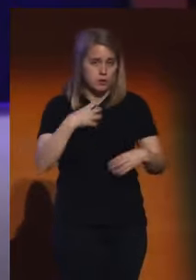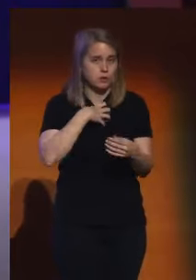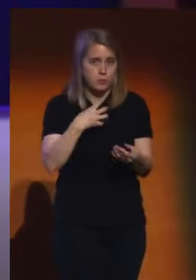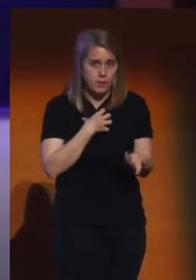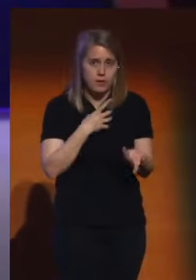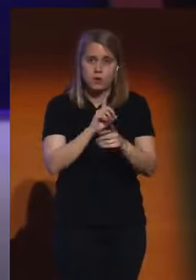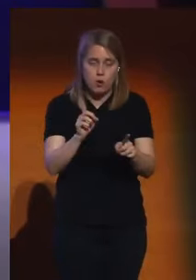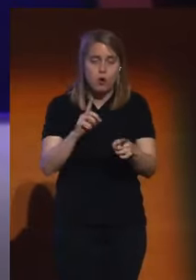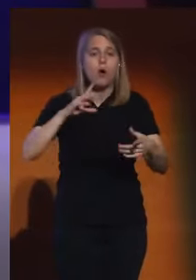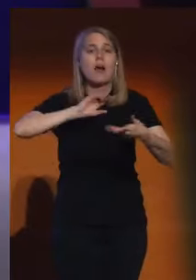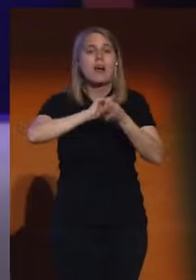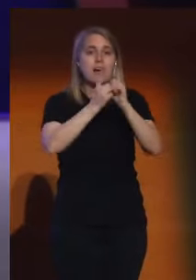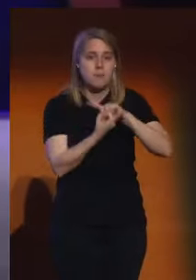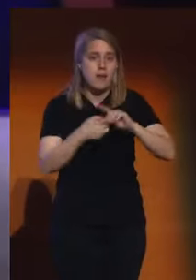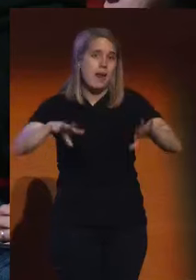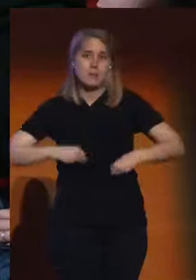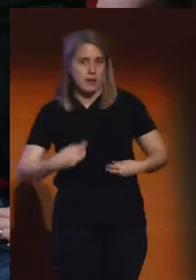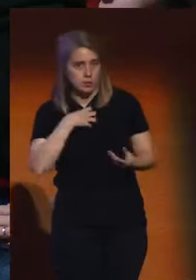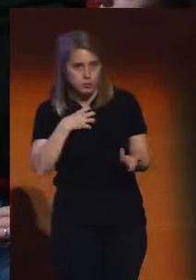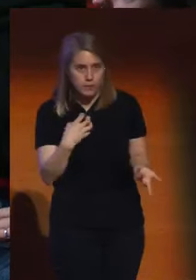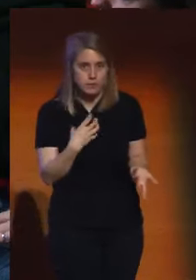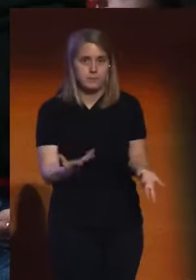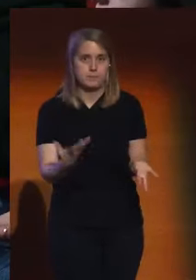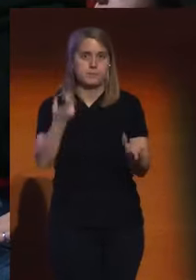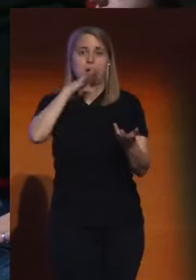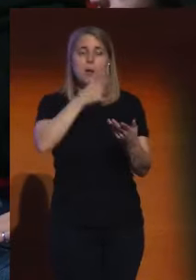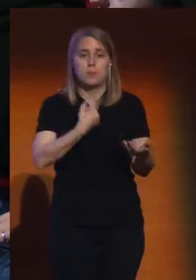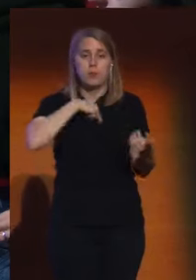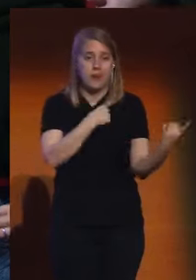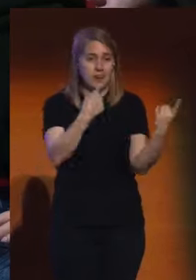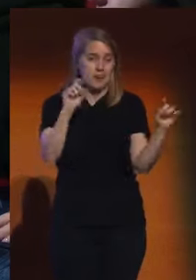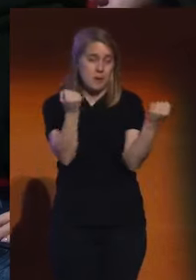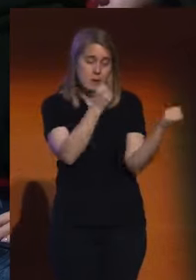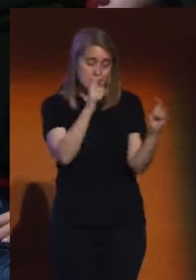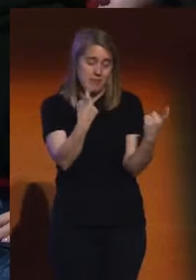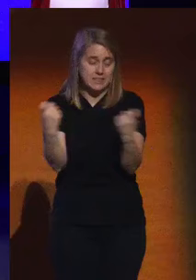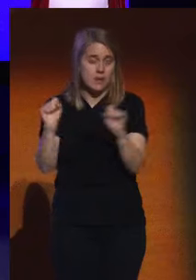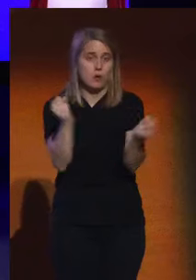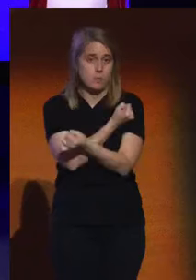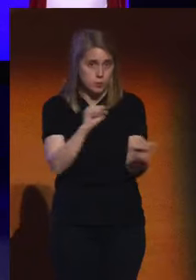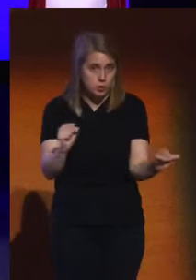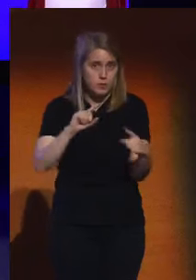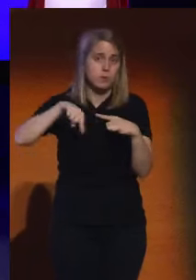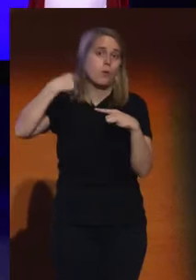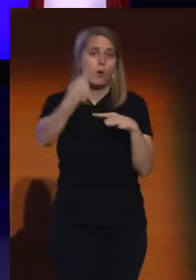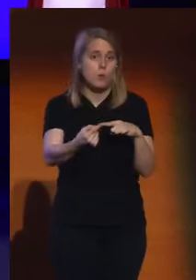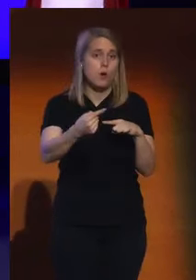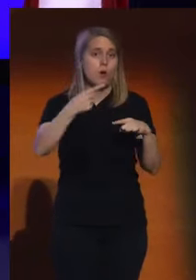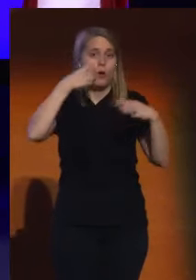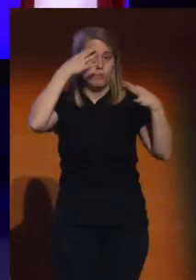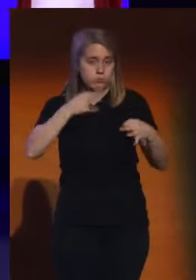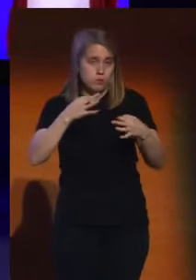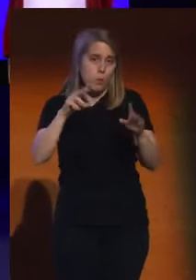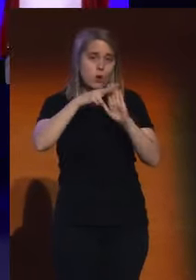sino de cambiar lo que no podemos aceptar. Porque cuando lo necesario es imposible, es cuando hay que cambiar las